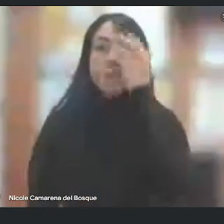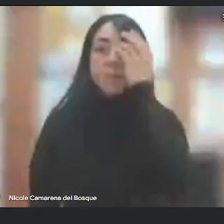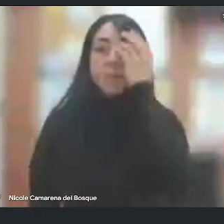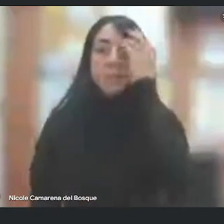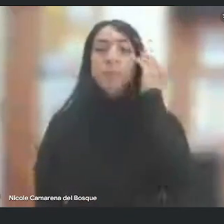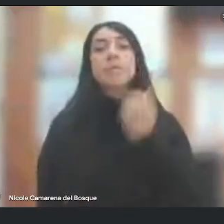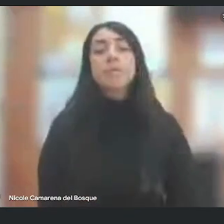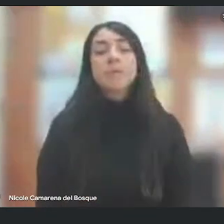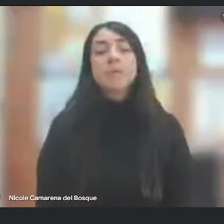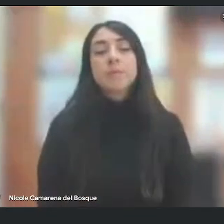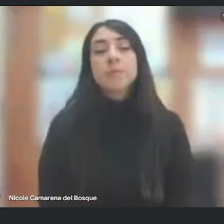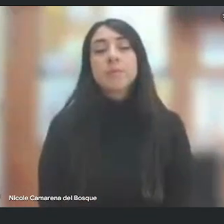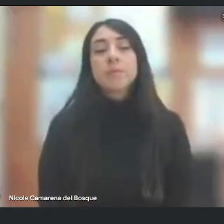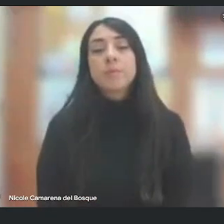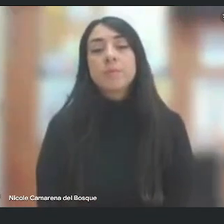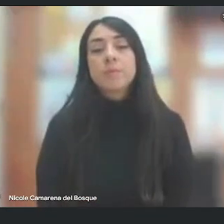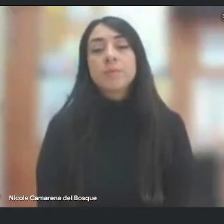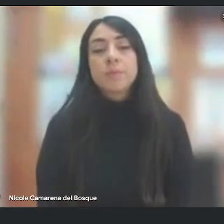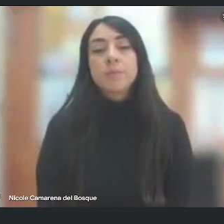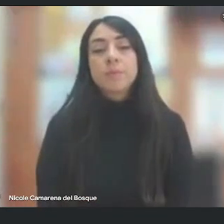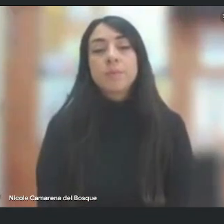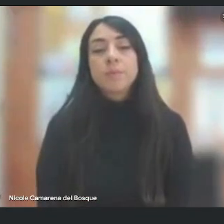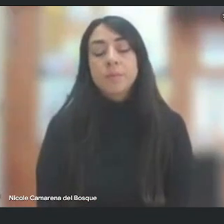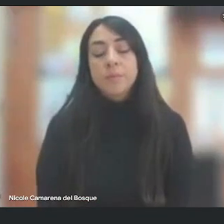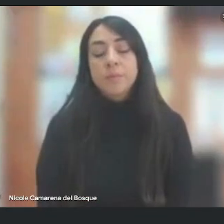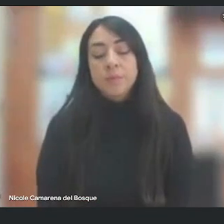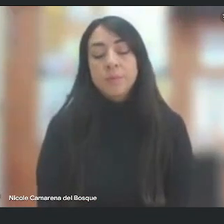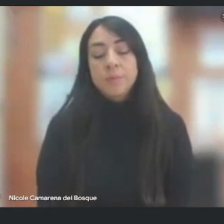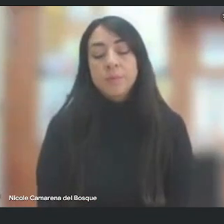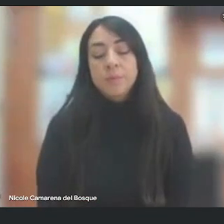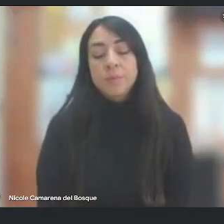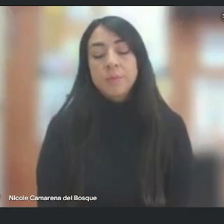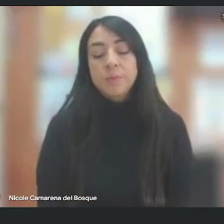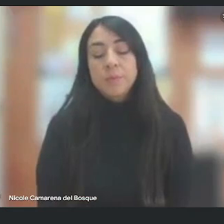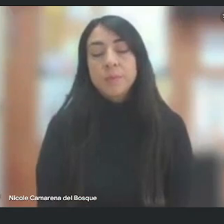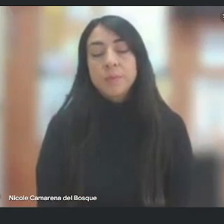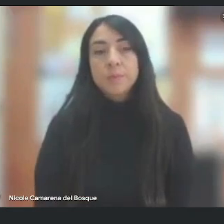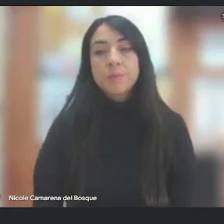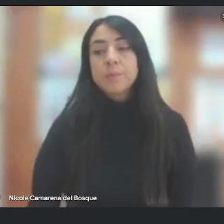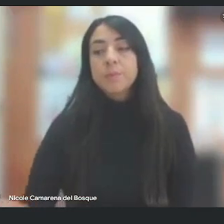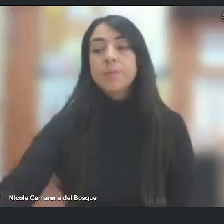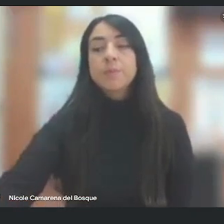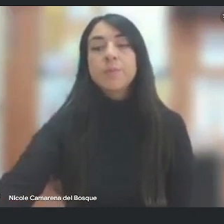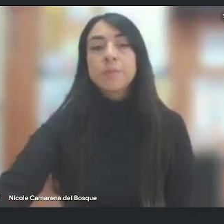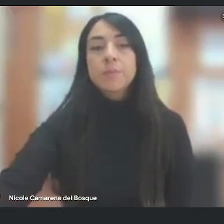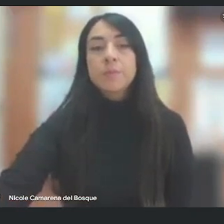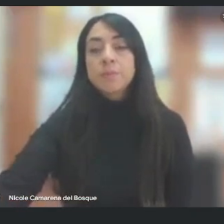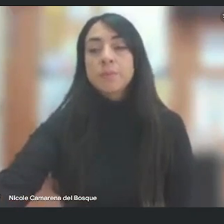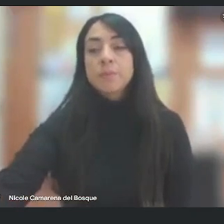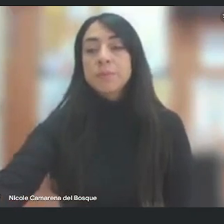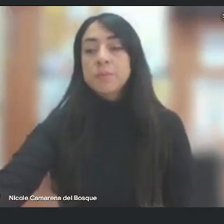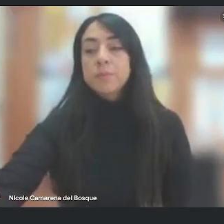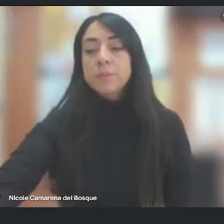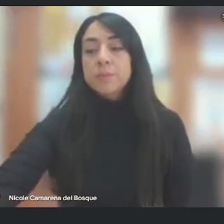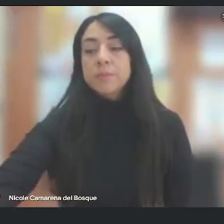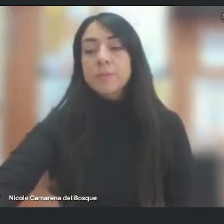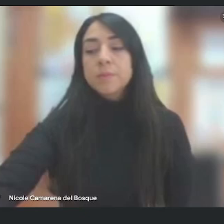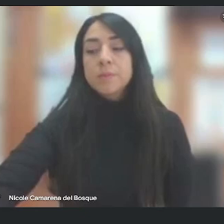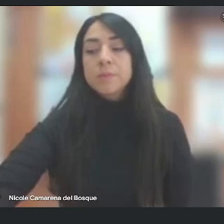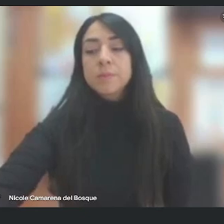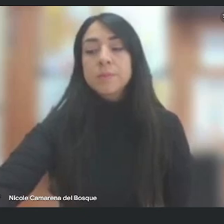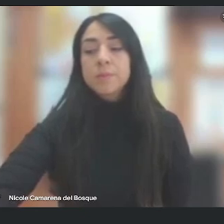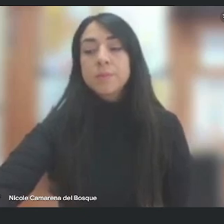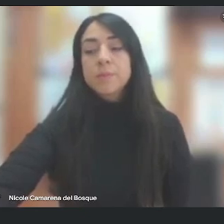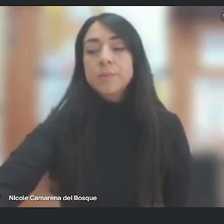recalcar este punto porque como decía, mucho tiempo, a lo mejor ustedes conocen alguna historia, alguna